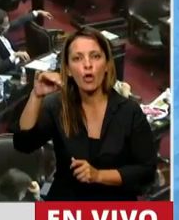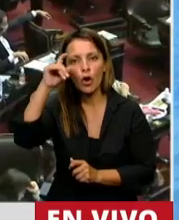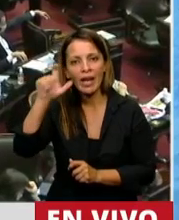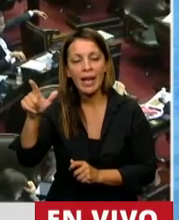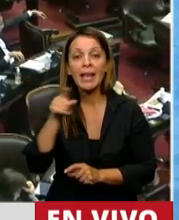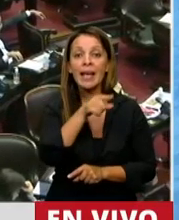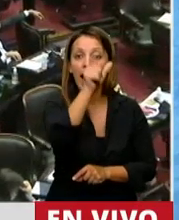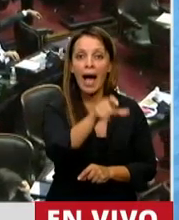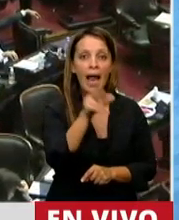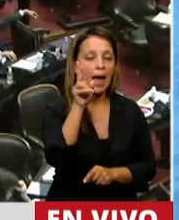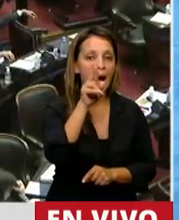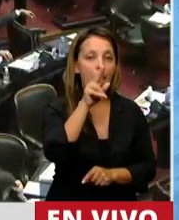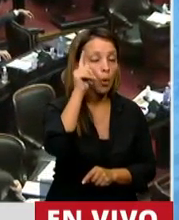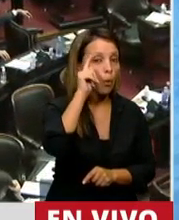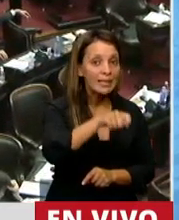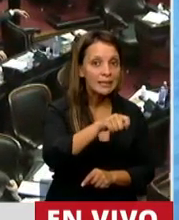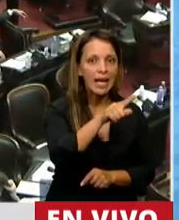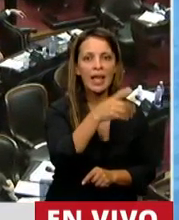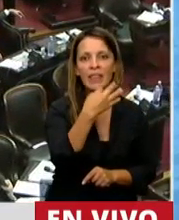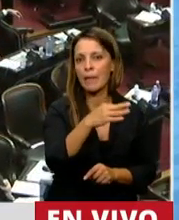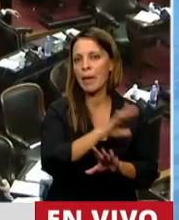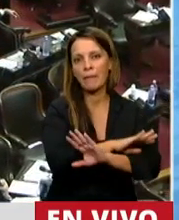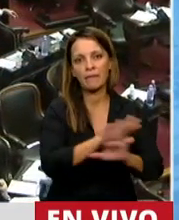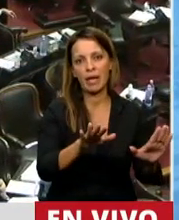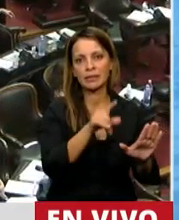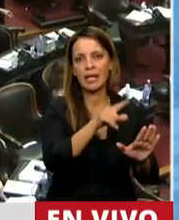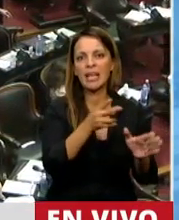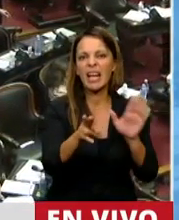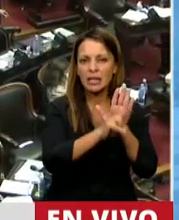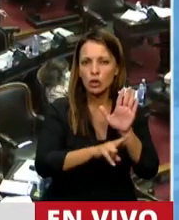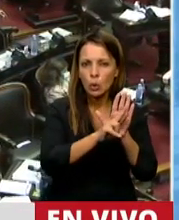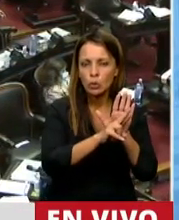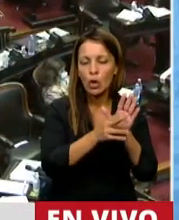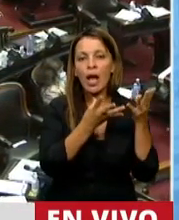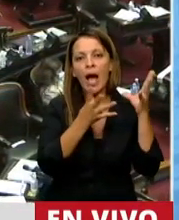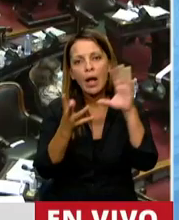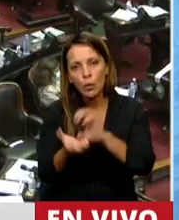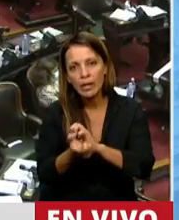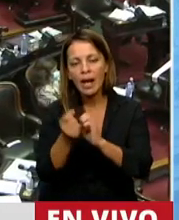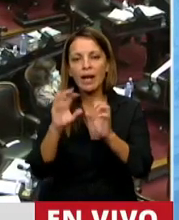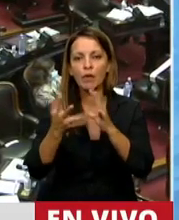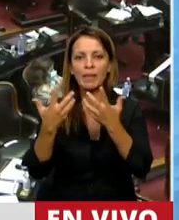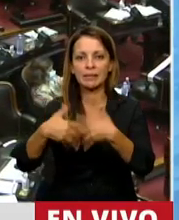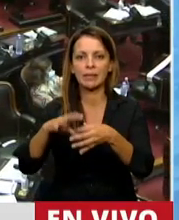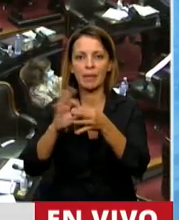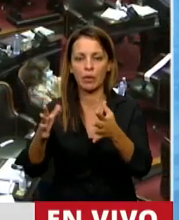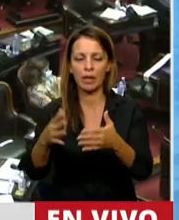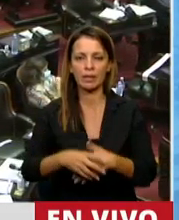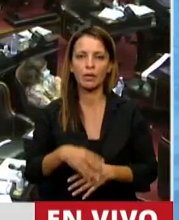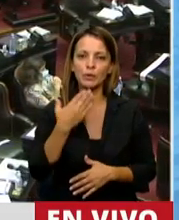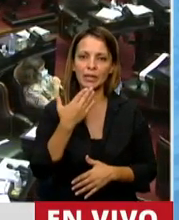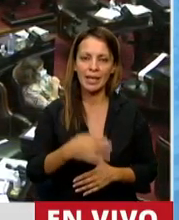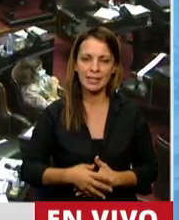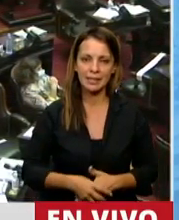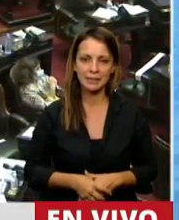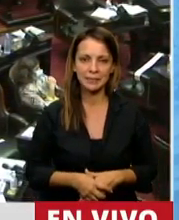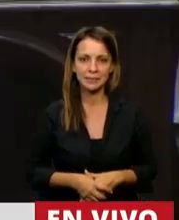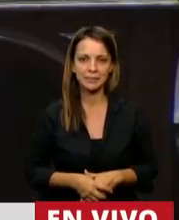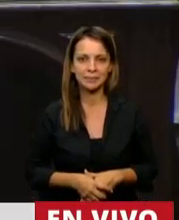jueza Susana Gastaldi que dé marcha atrás con una resolución que daña al sistema democrático argentino. Gracias, Presidente.